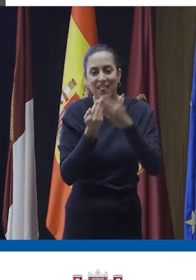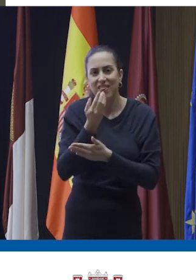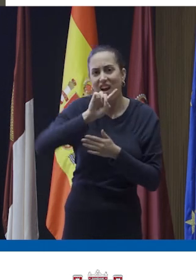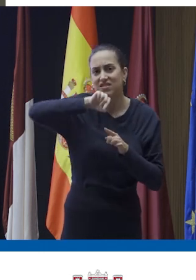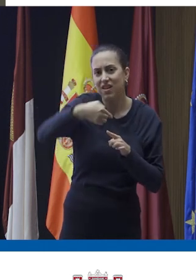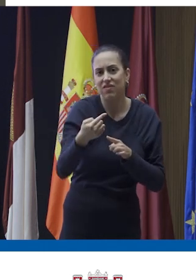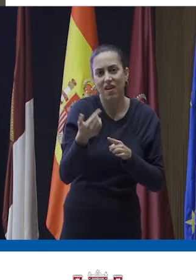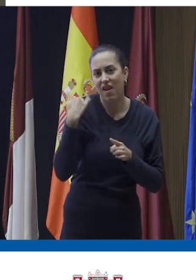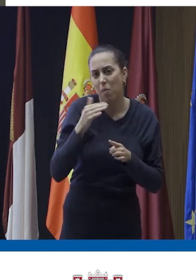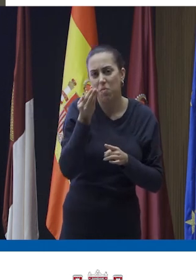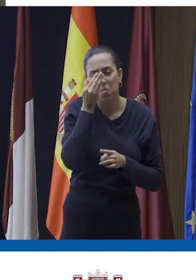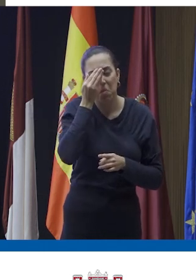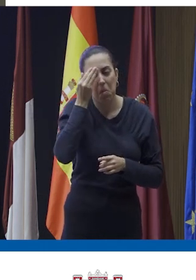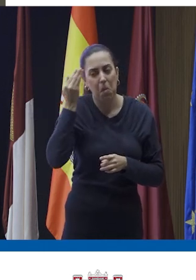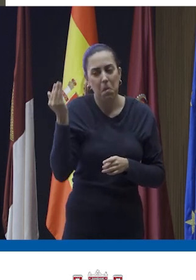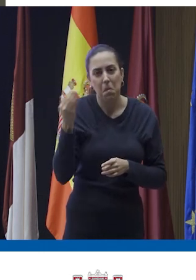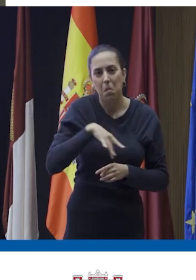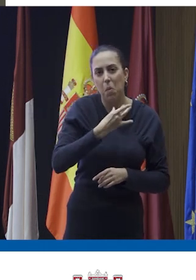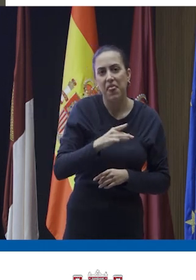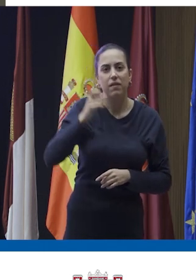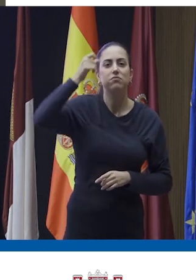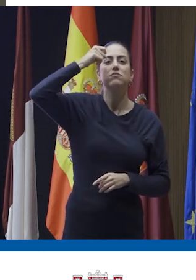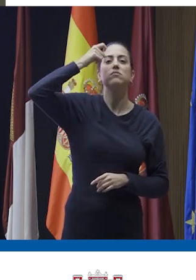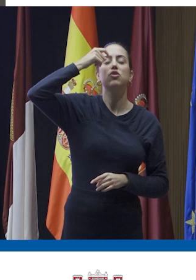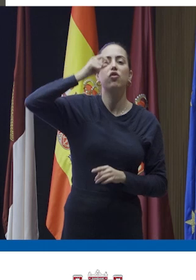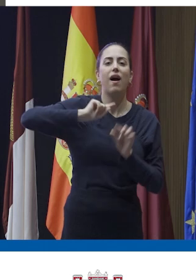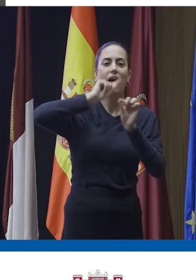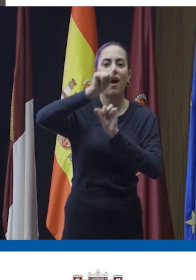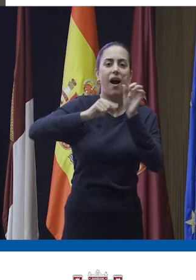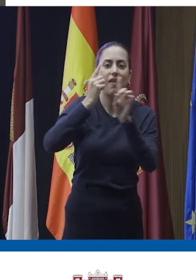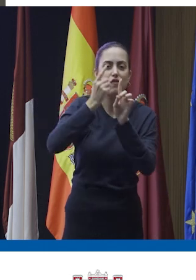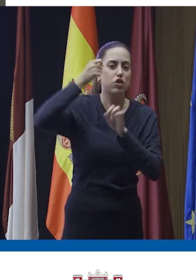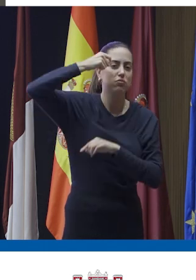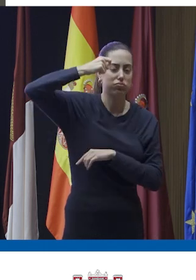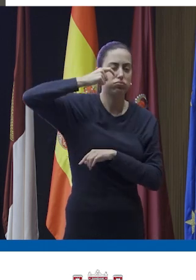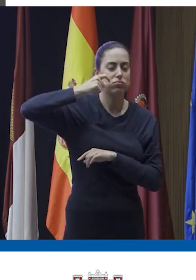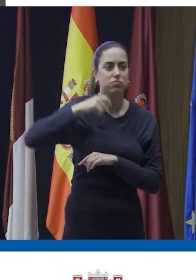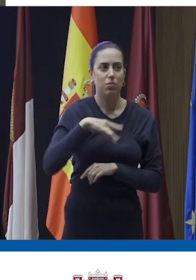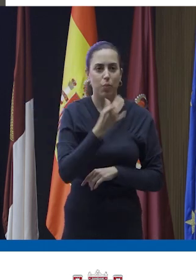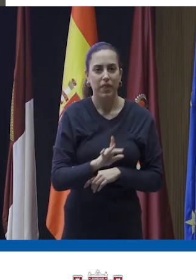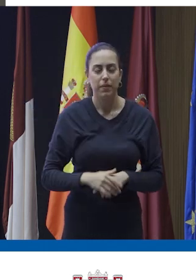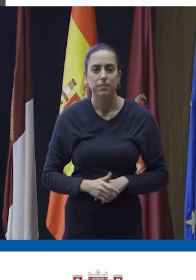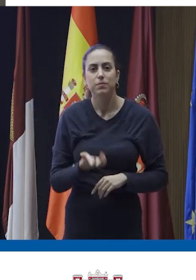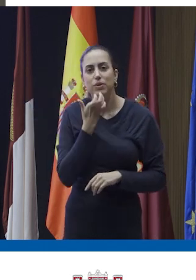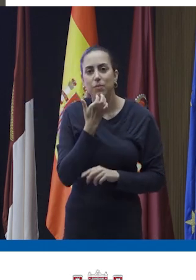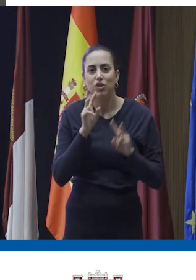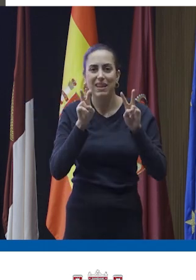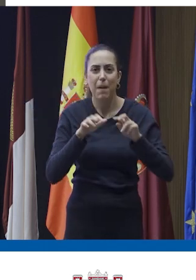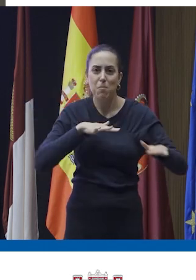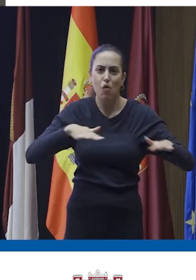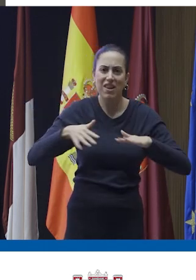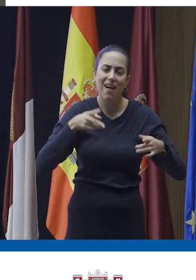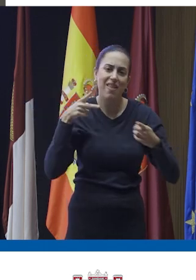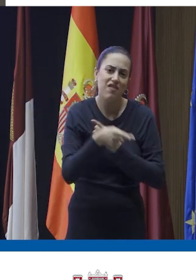ya se va destapando y se van poniendo y aplicando las gotas antibióticas. Respecto a restricciones de movilidad, pues